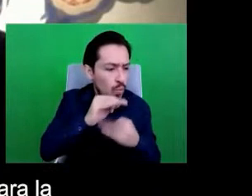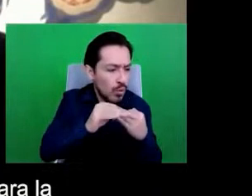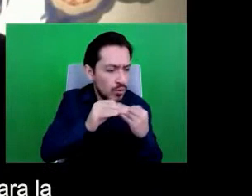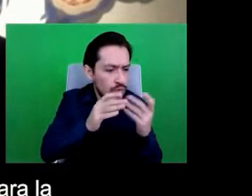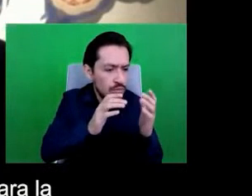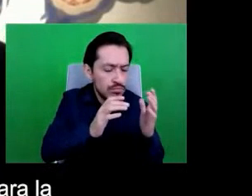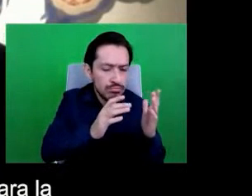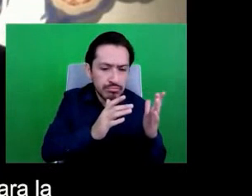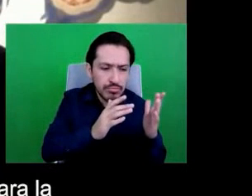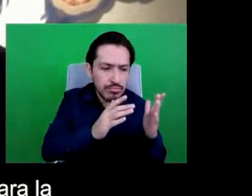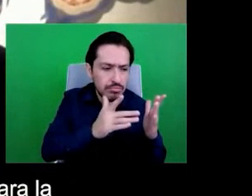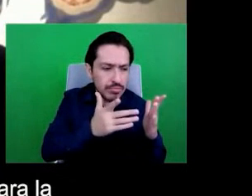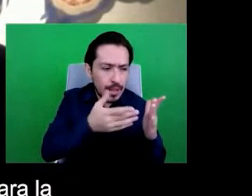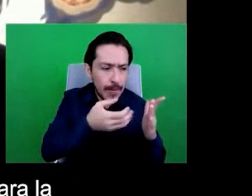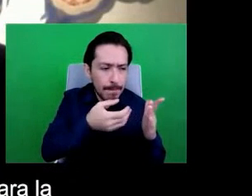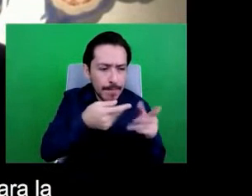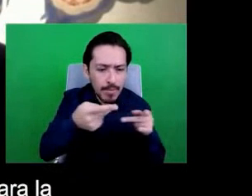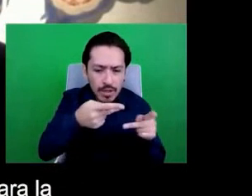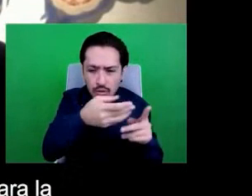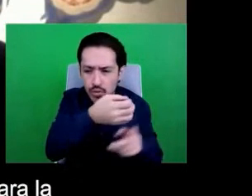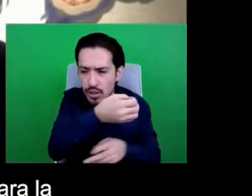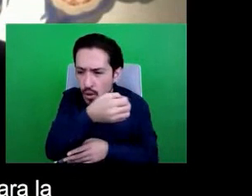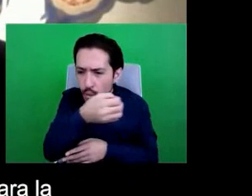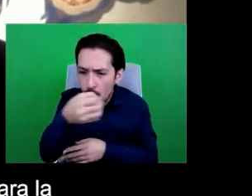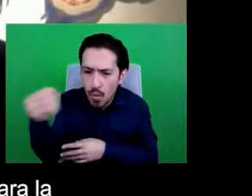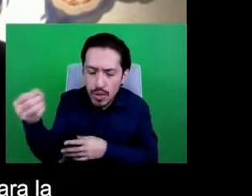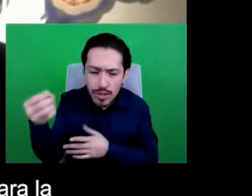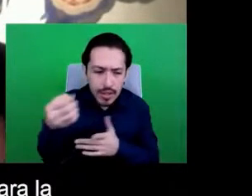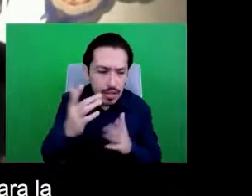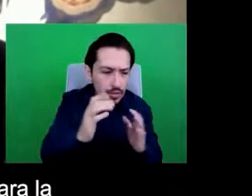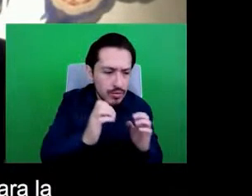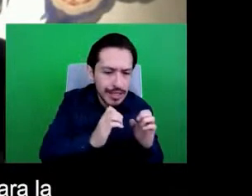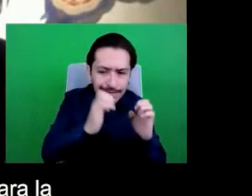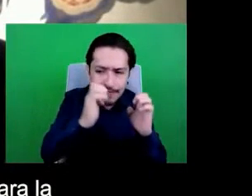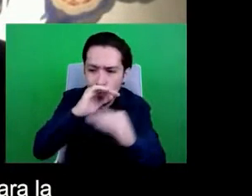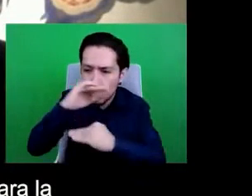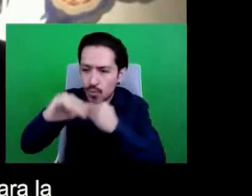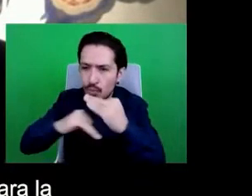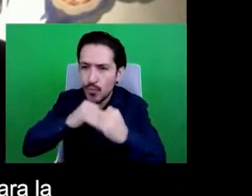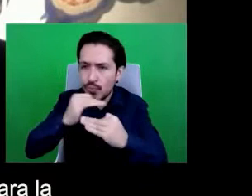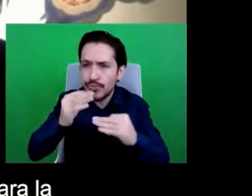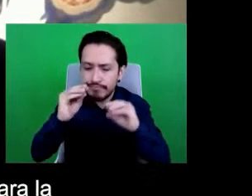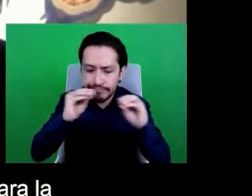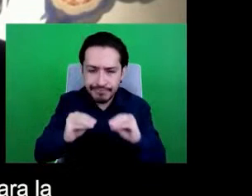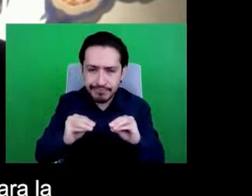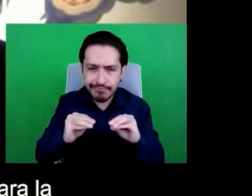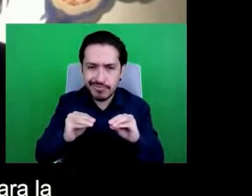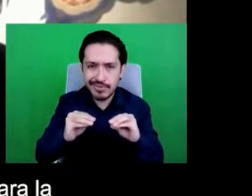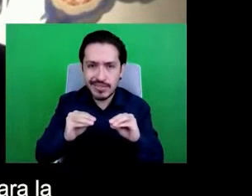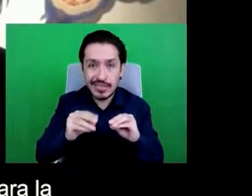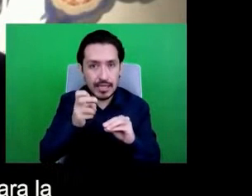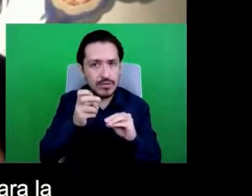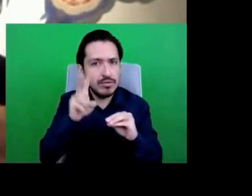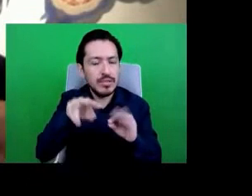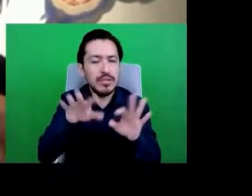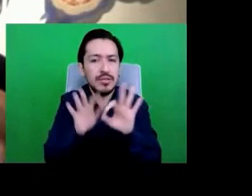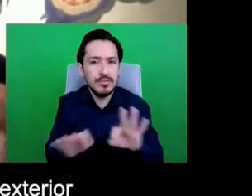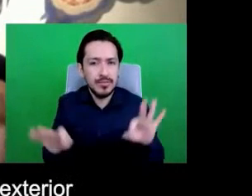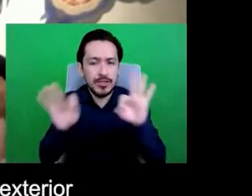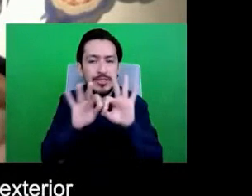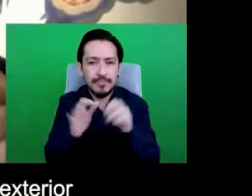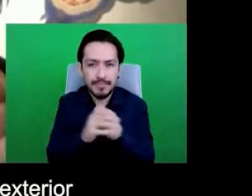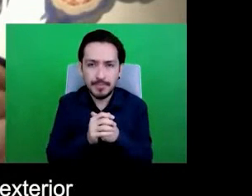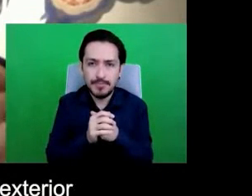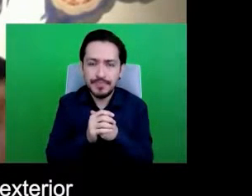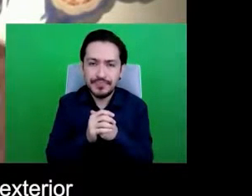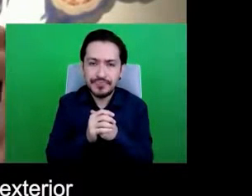planeación urbana son esenciales también para la cultura, así que es otro de los elementos esenciales.